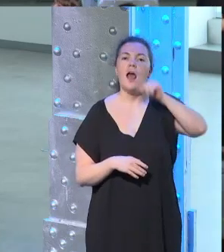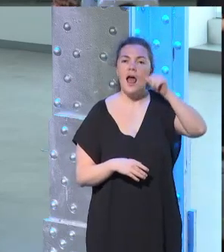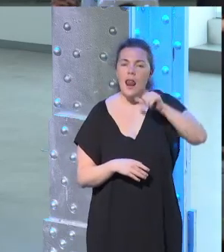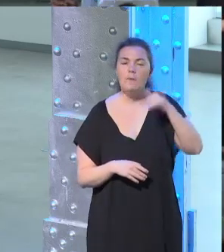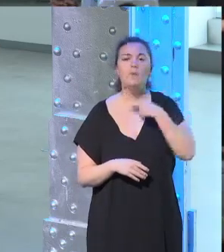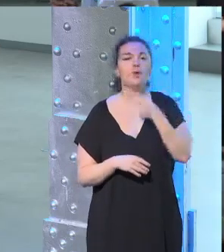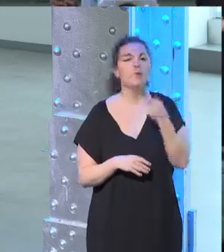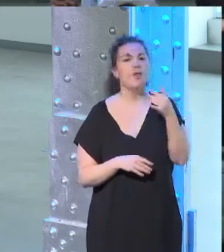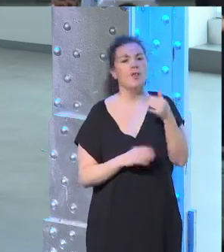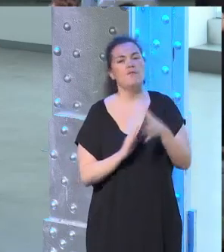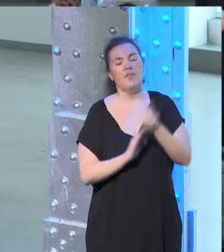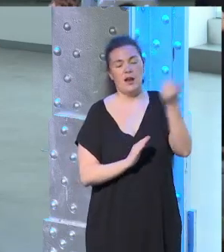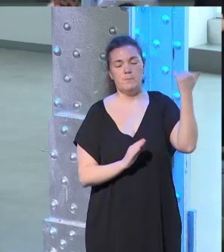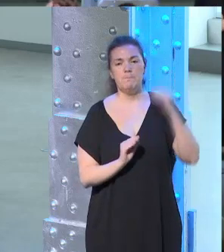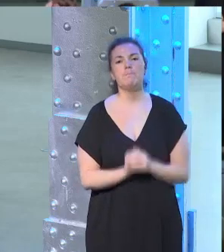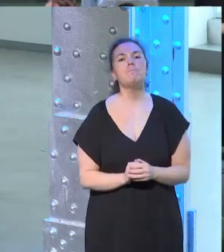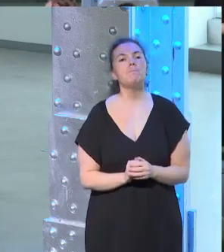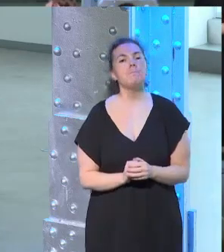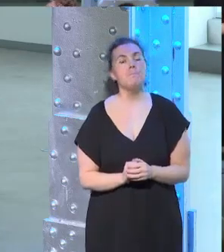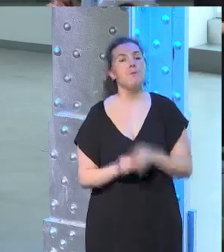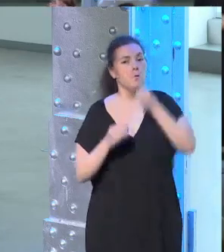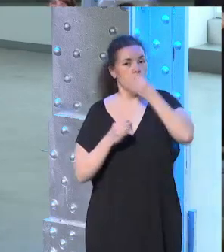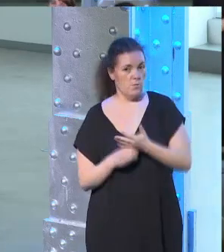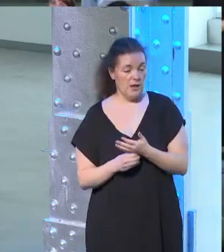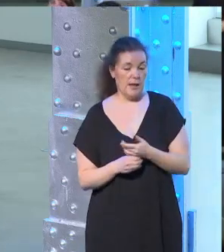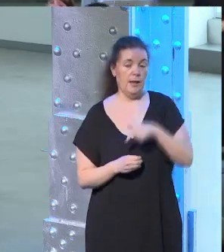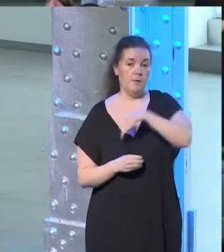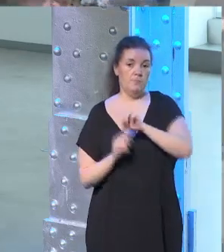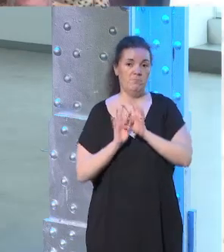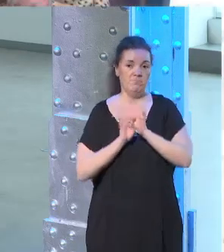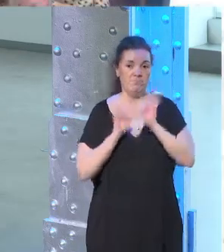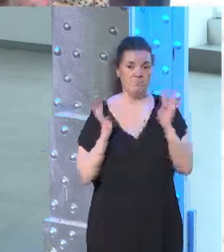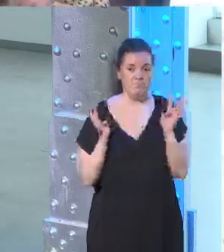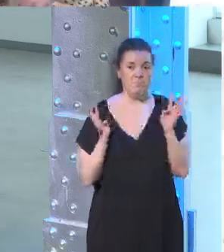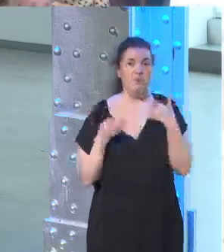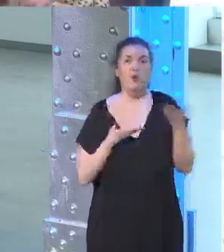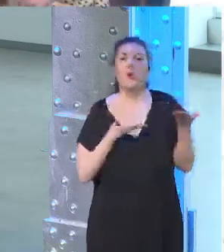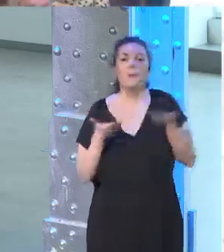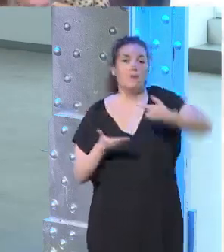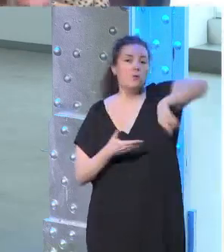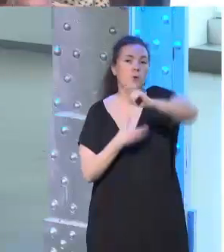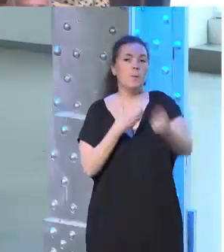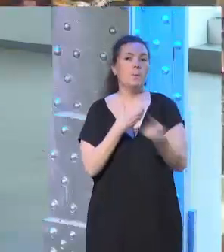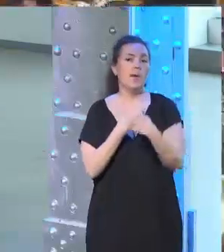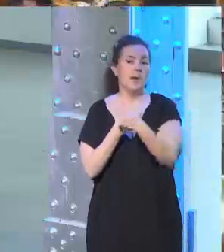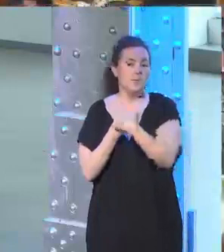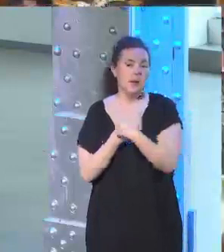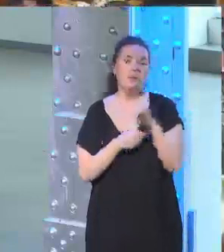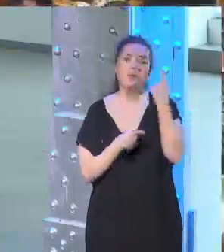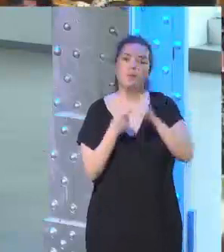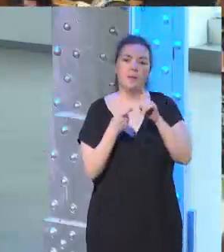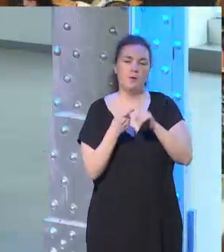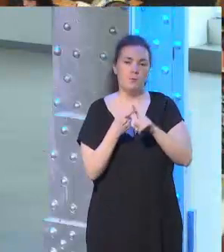coportavoz federal de Equo. Muy bien, estamos en este formato que yo les invito a participar con una primera